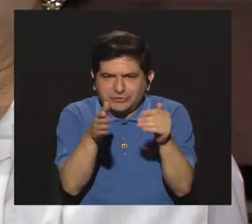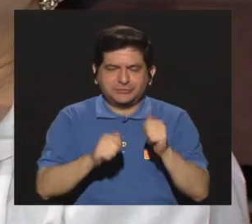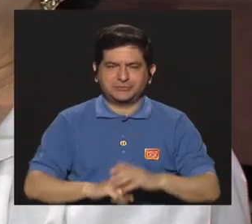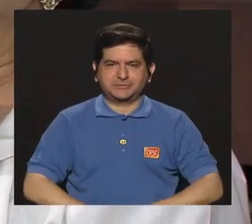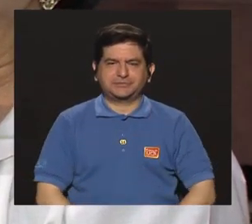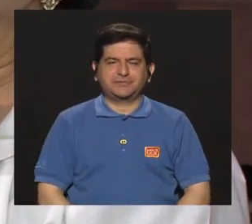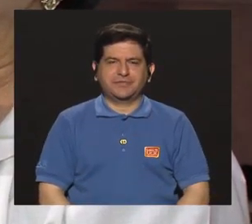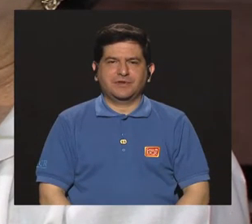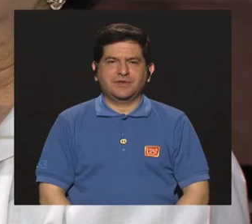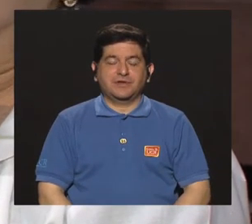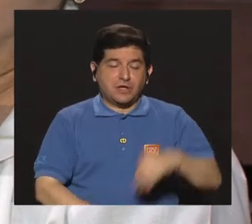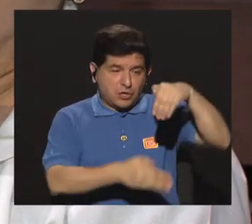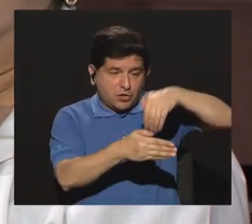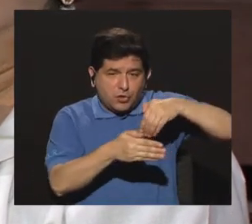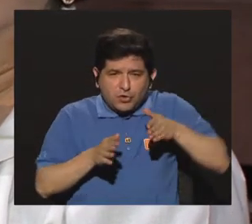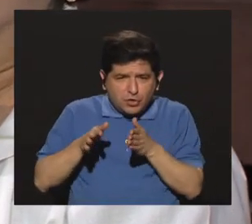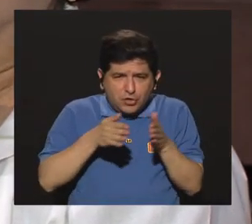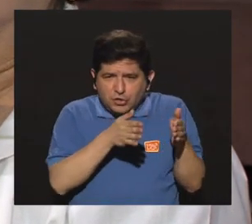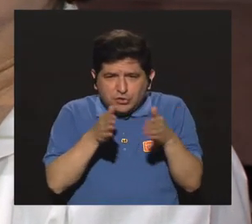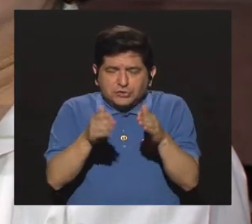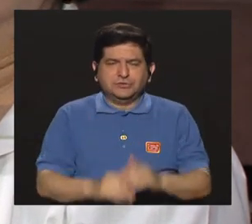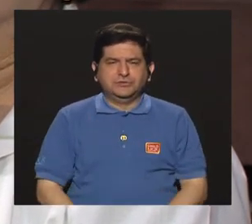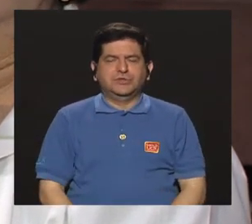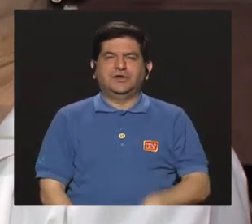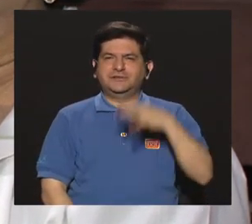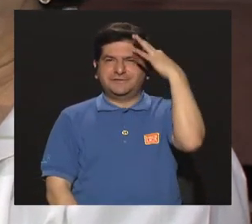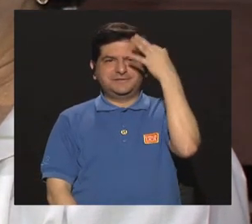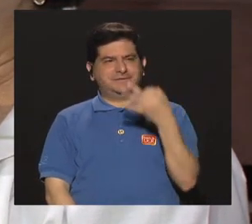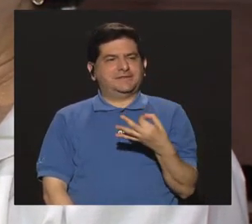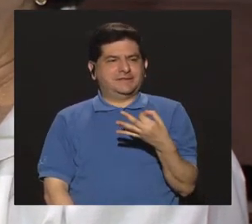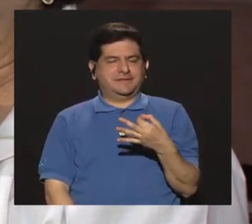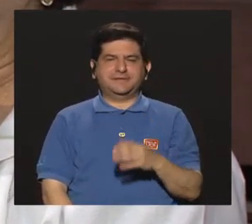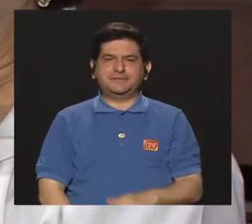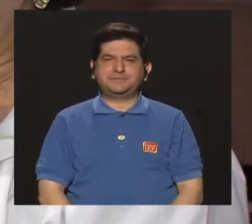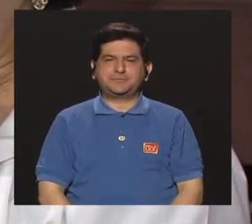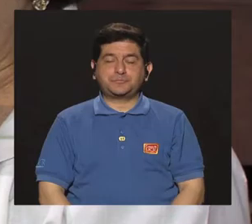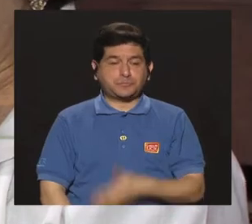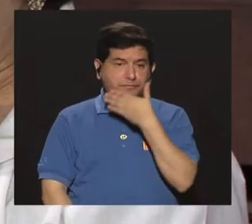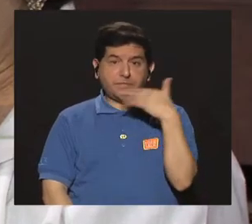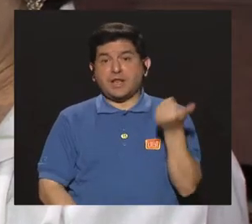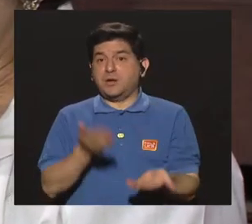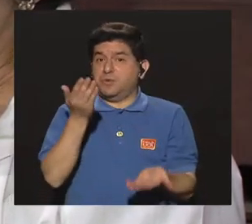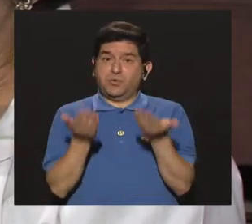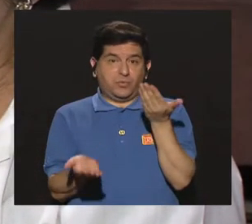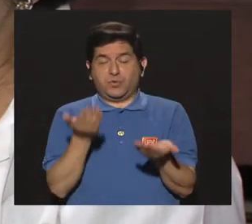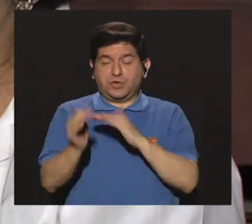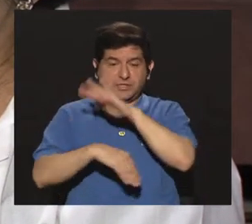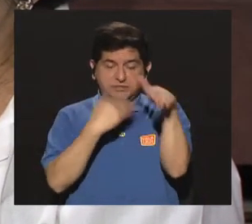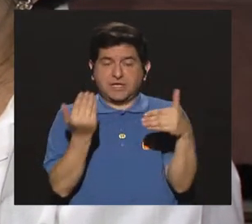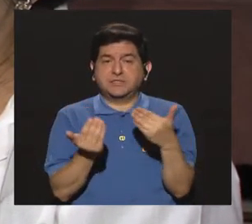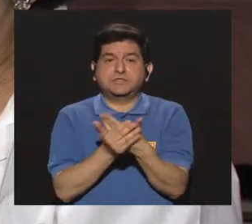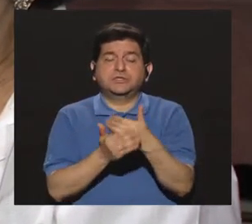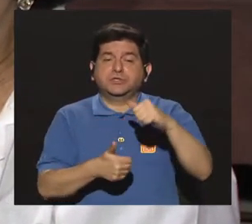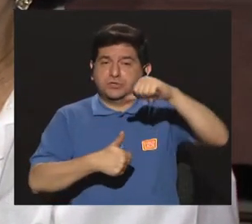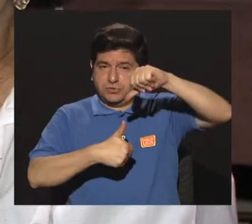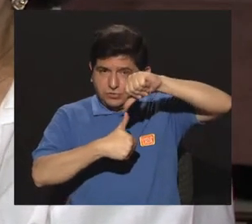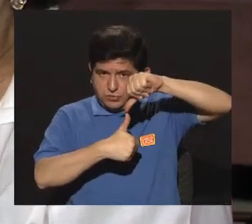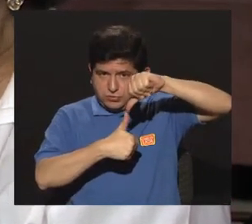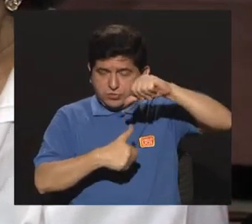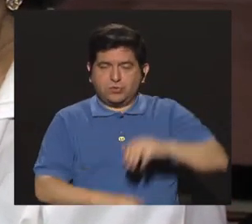la mejor probablemente en todo centroamérica y hay otros lugares de otros países d el